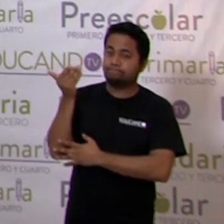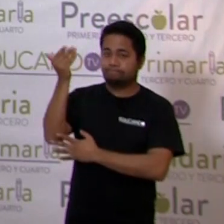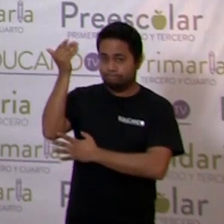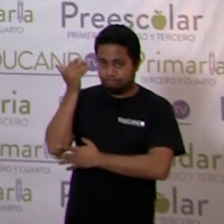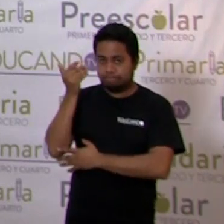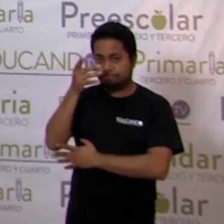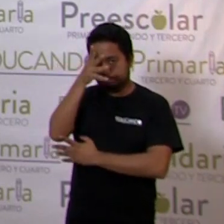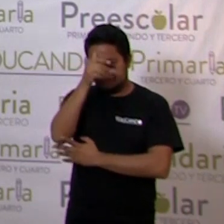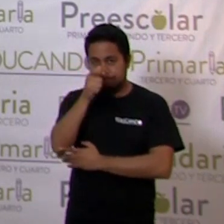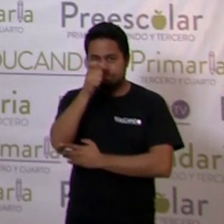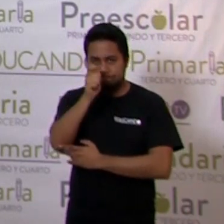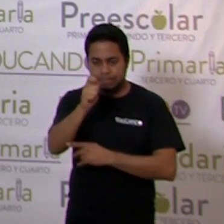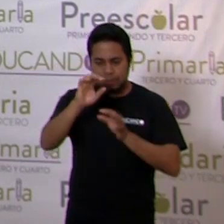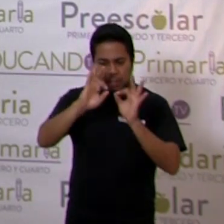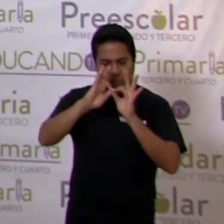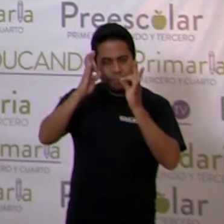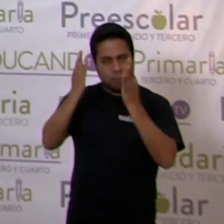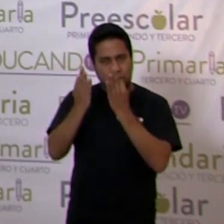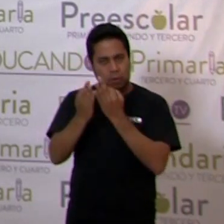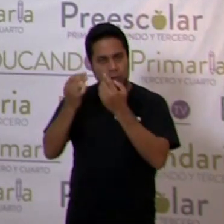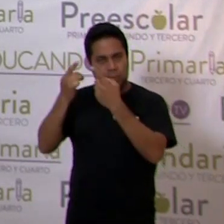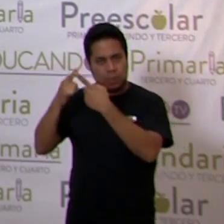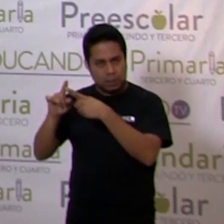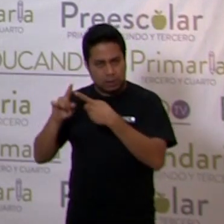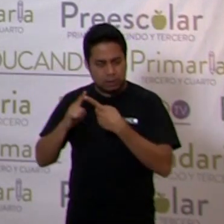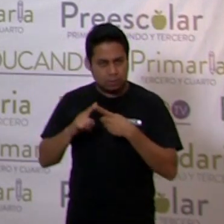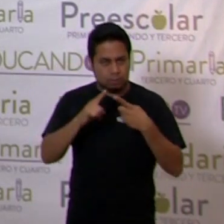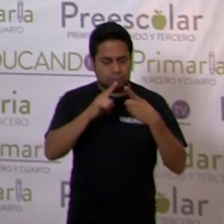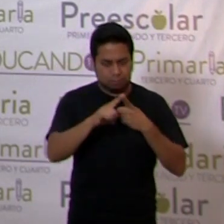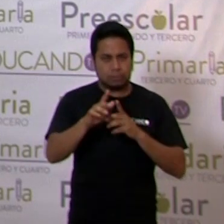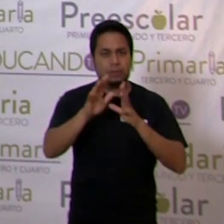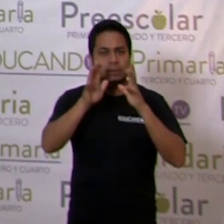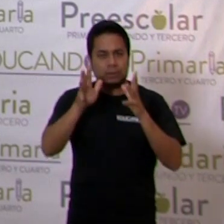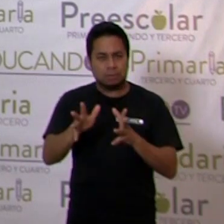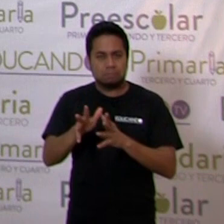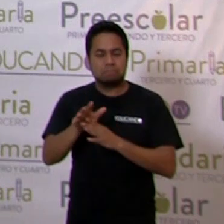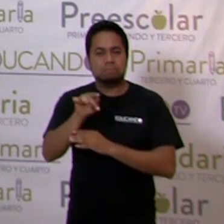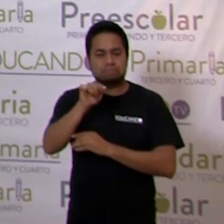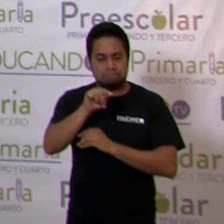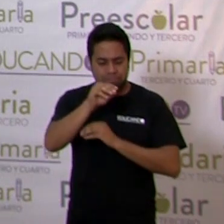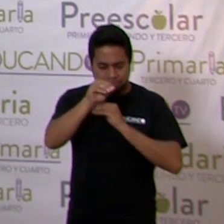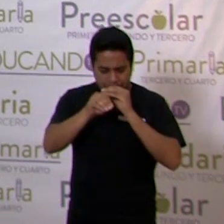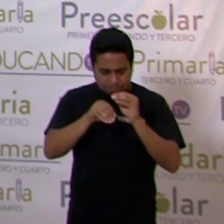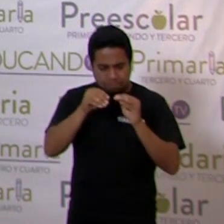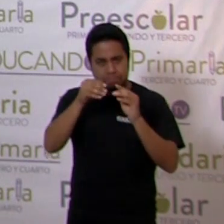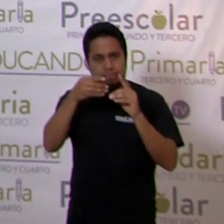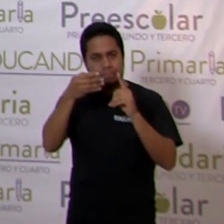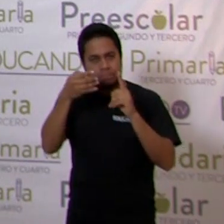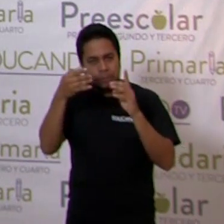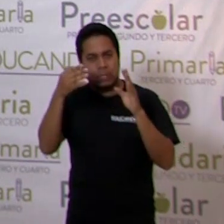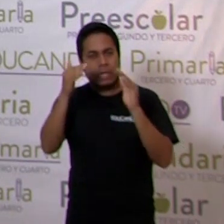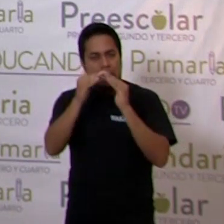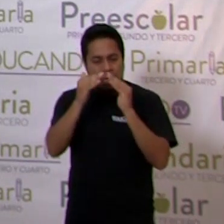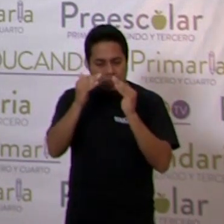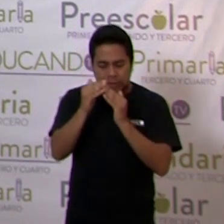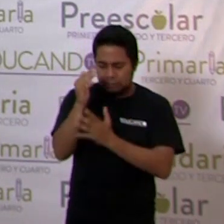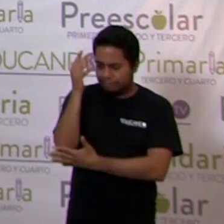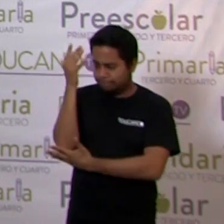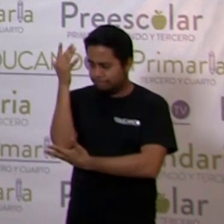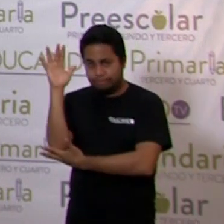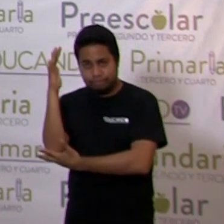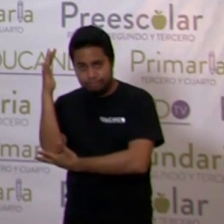composiciones geométricas así es y hemos construido por ejemplo una casa un árbol